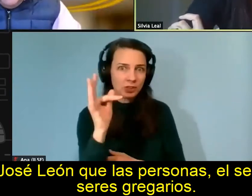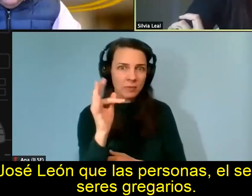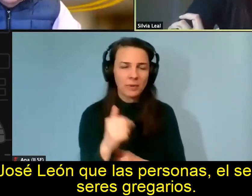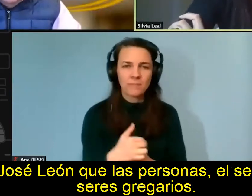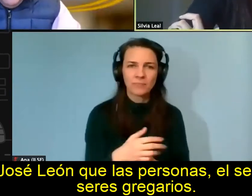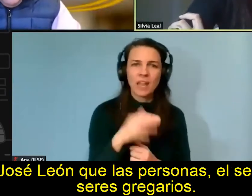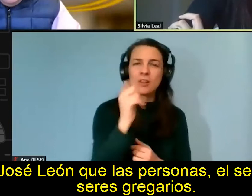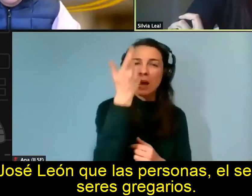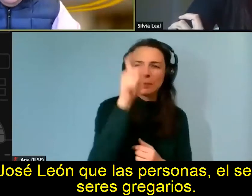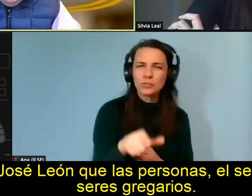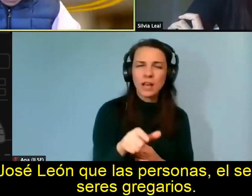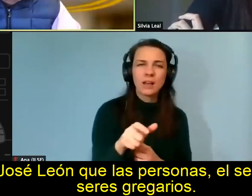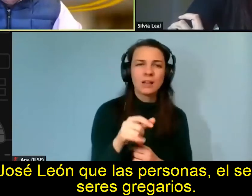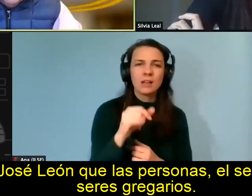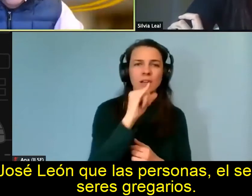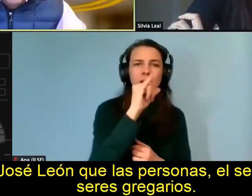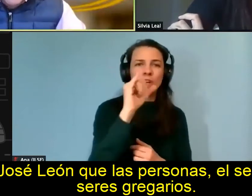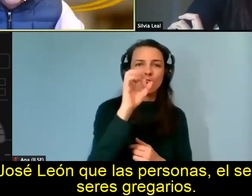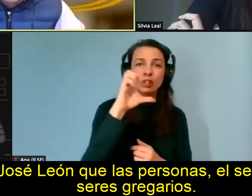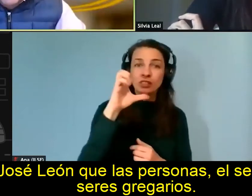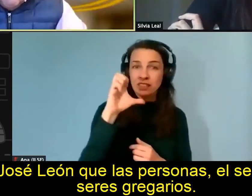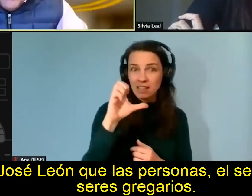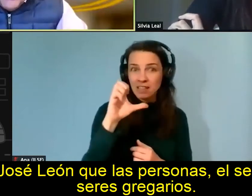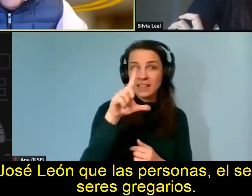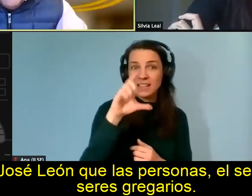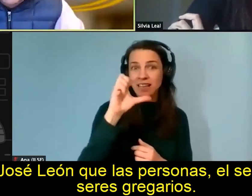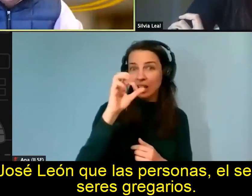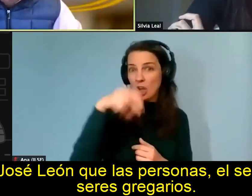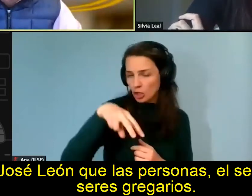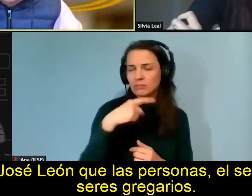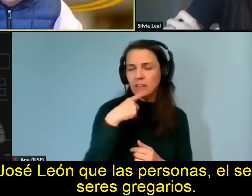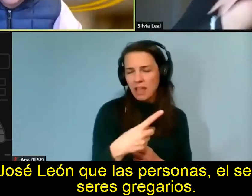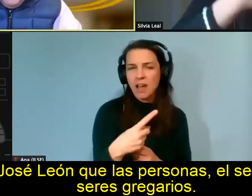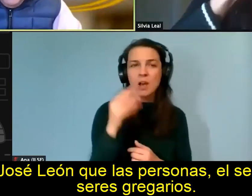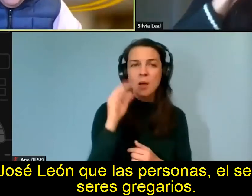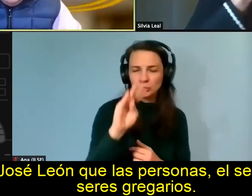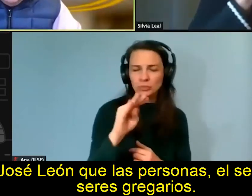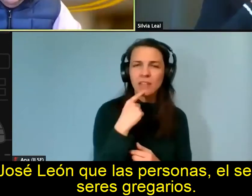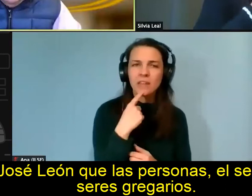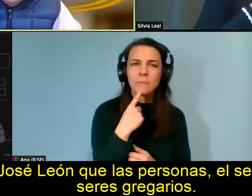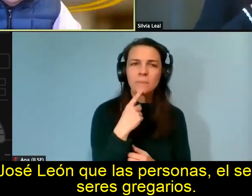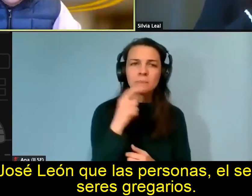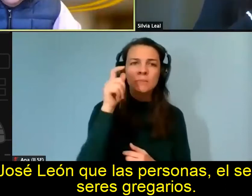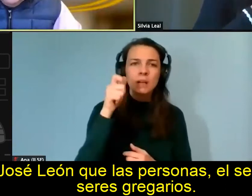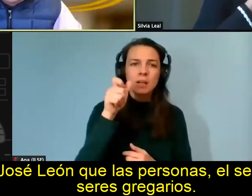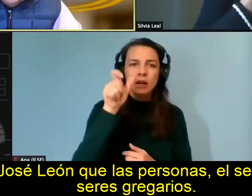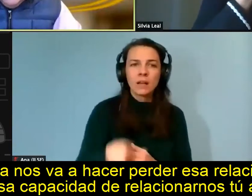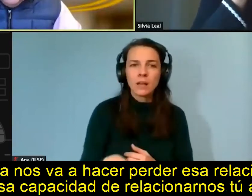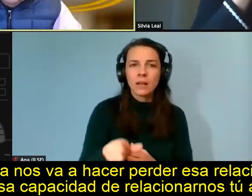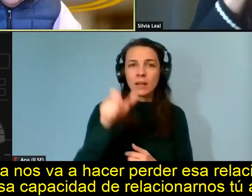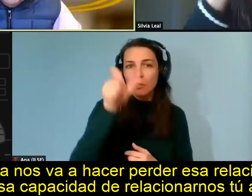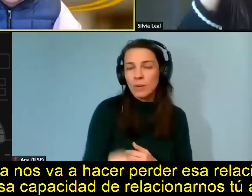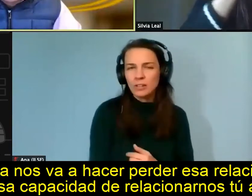José León que, o los hombres, las personas, el ser humano, somos seres gregarios, ¿no? Si